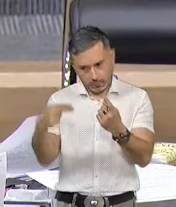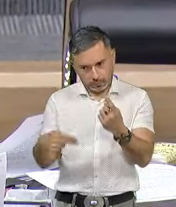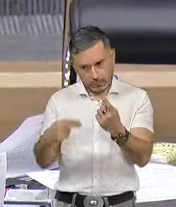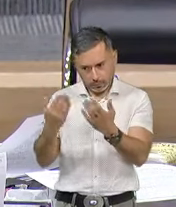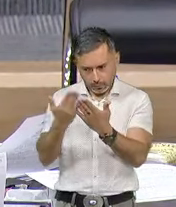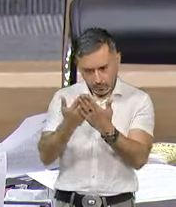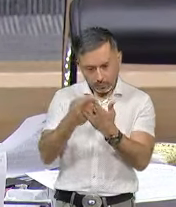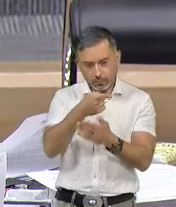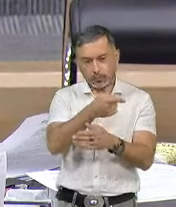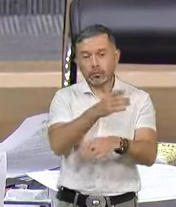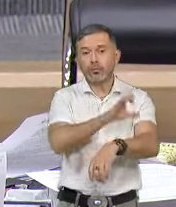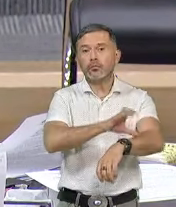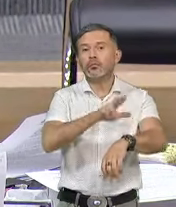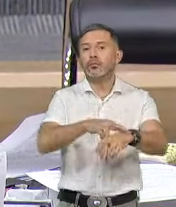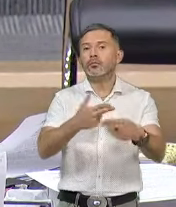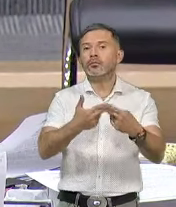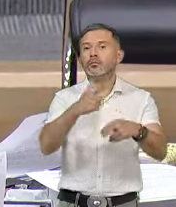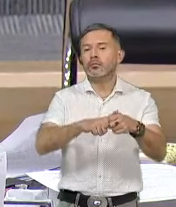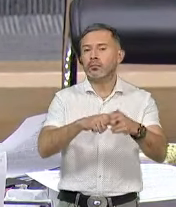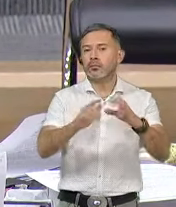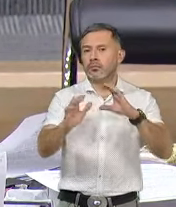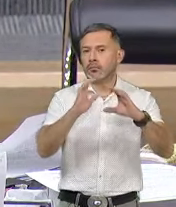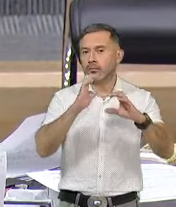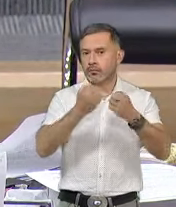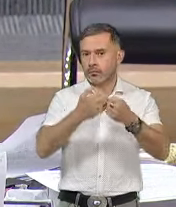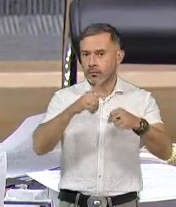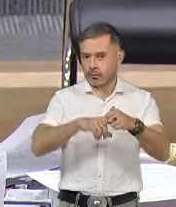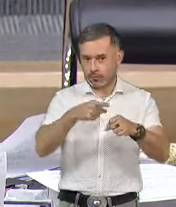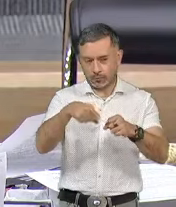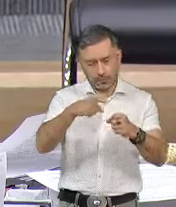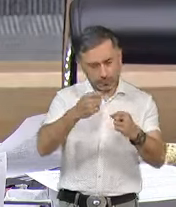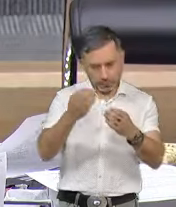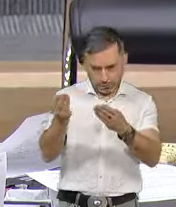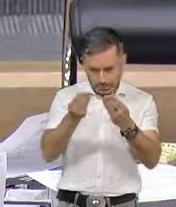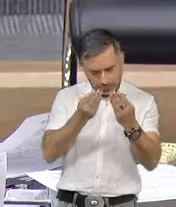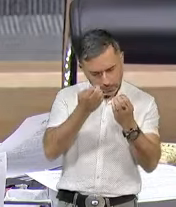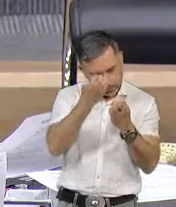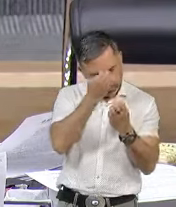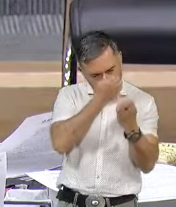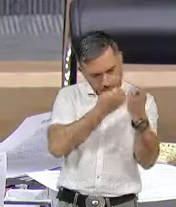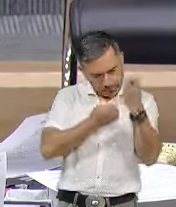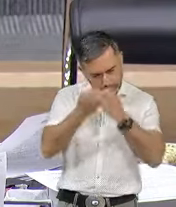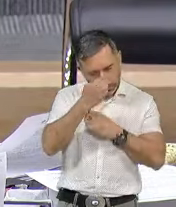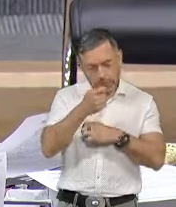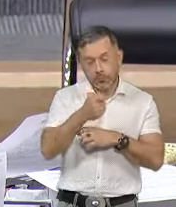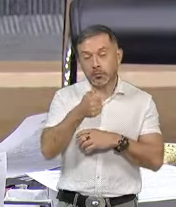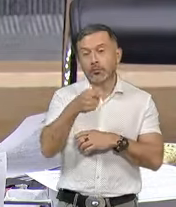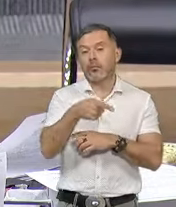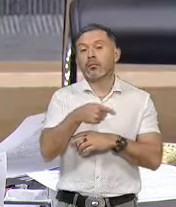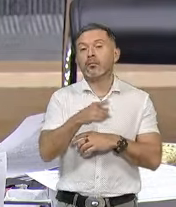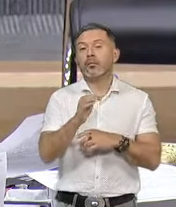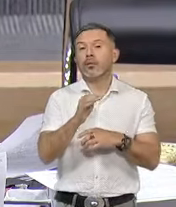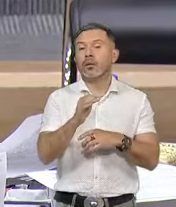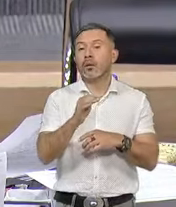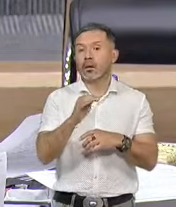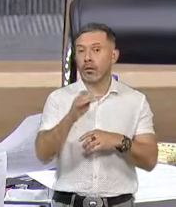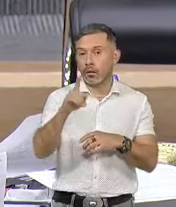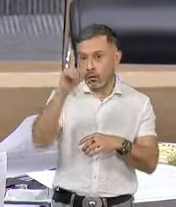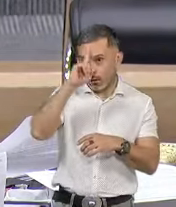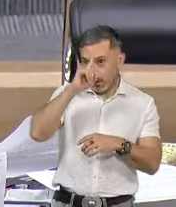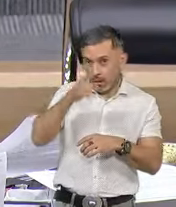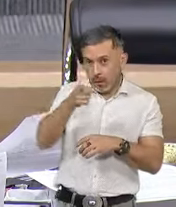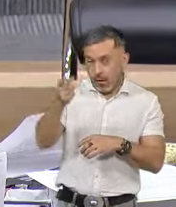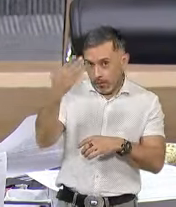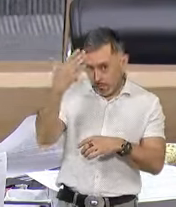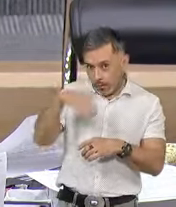la coordinación Nacional de comunicación social y hay que decir que en principio por ejemplo de las consejerías no sabíamos ni siquiera las